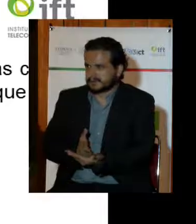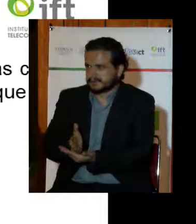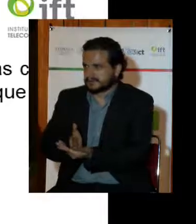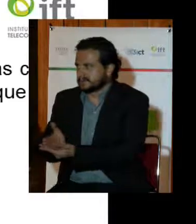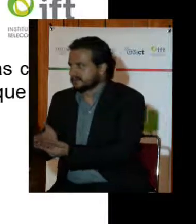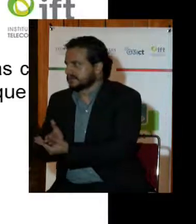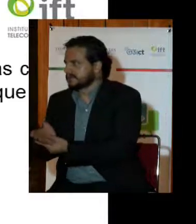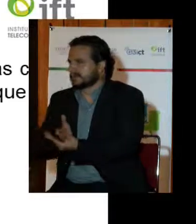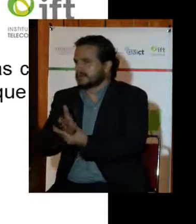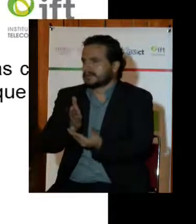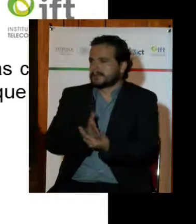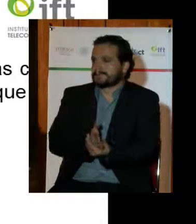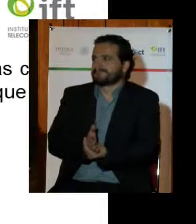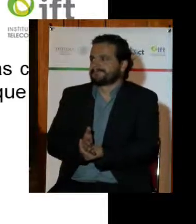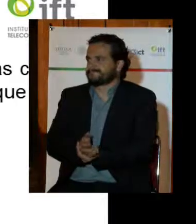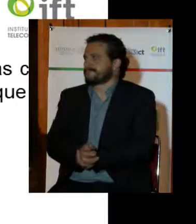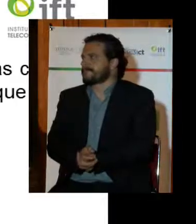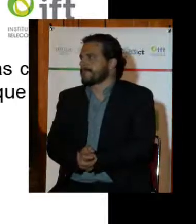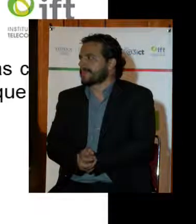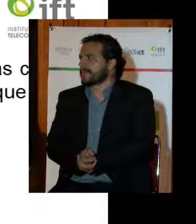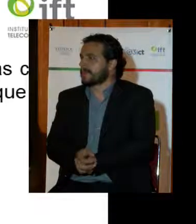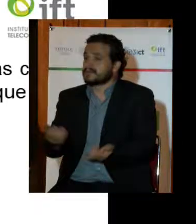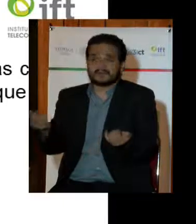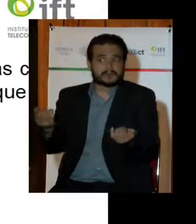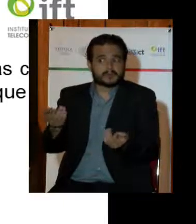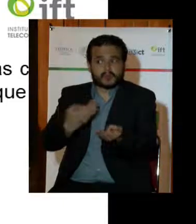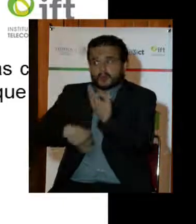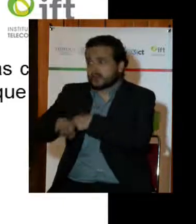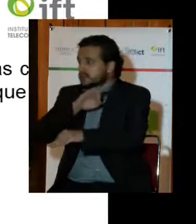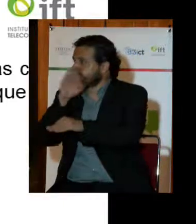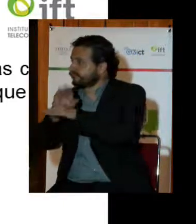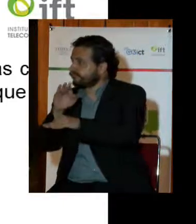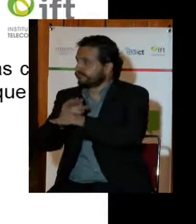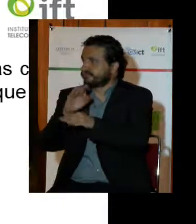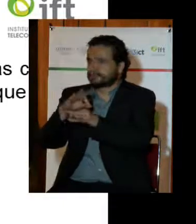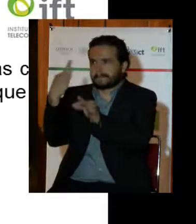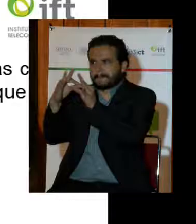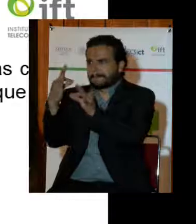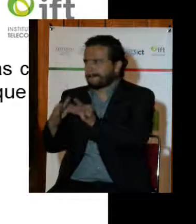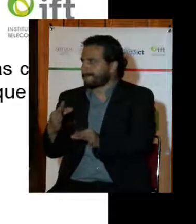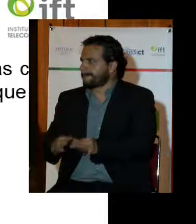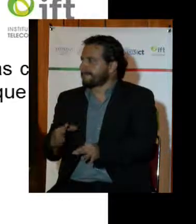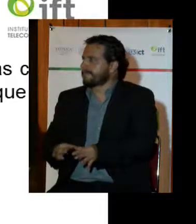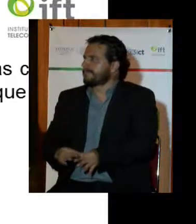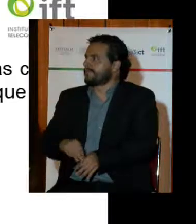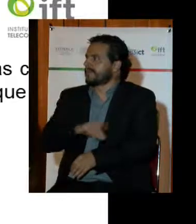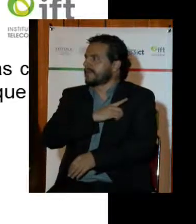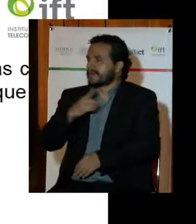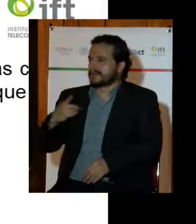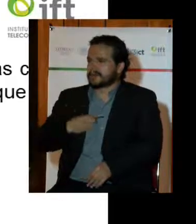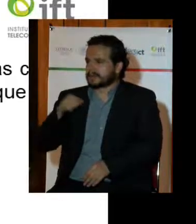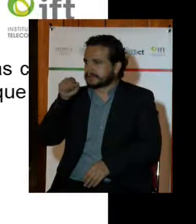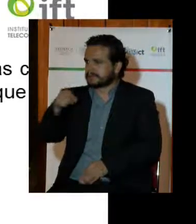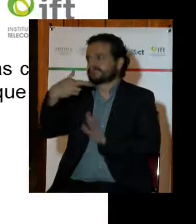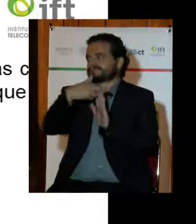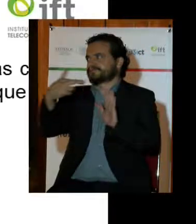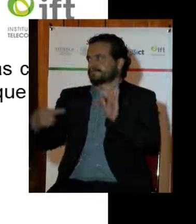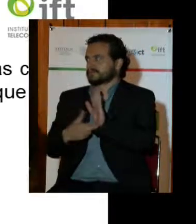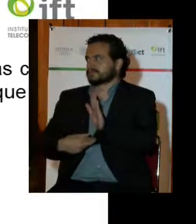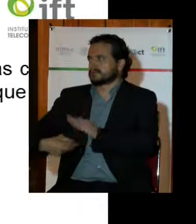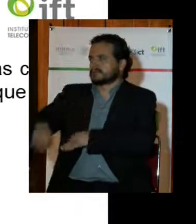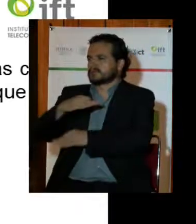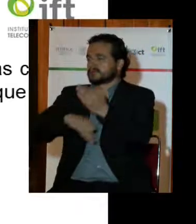Y por supuesto que benefician el que tengan estas, cumplan con una serie de reglas mínimas para empoderar a